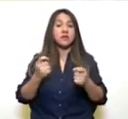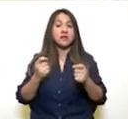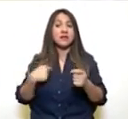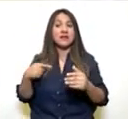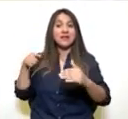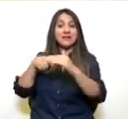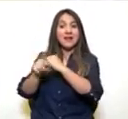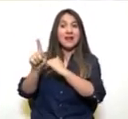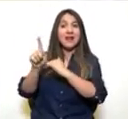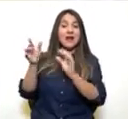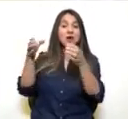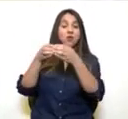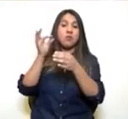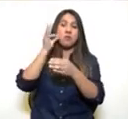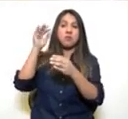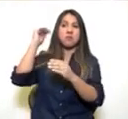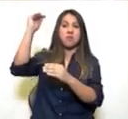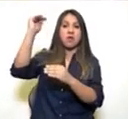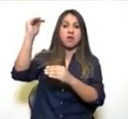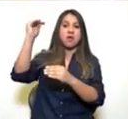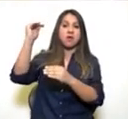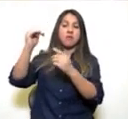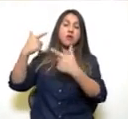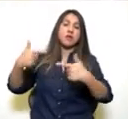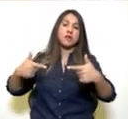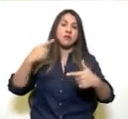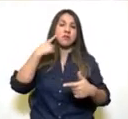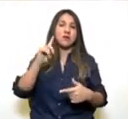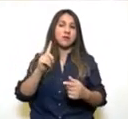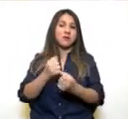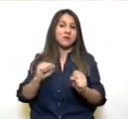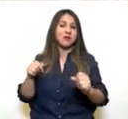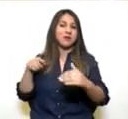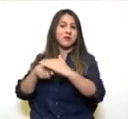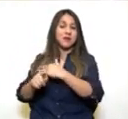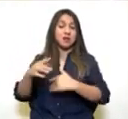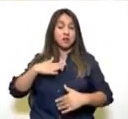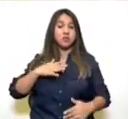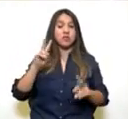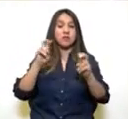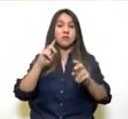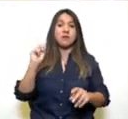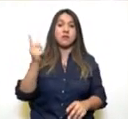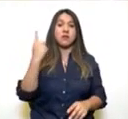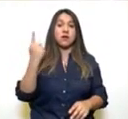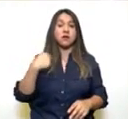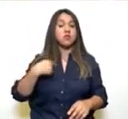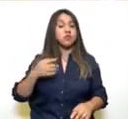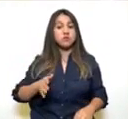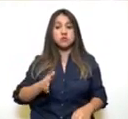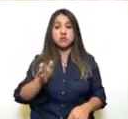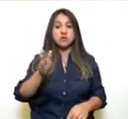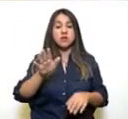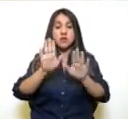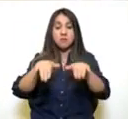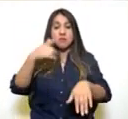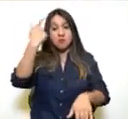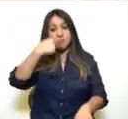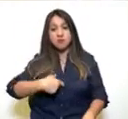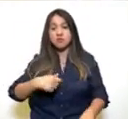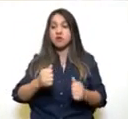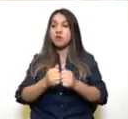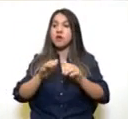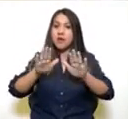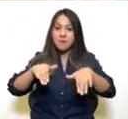lid política en el caso particular dios sigo siendo la misma personas con las